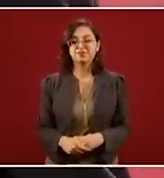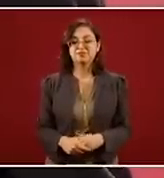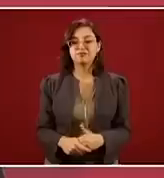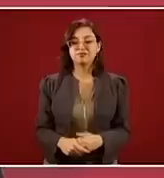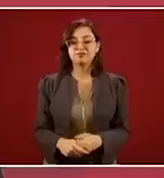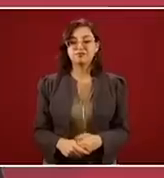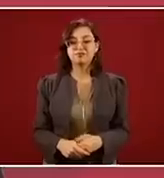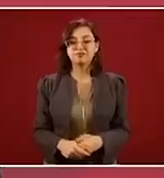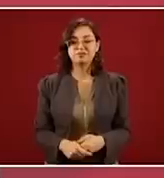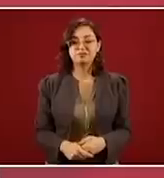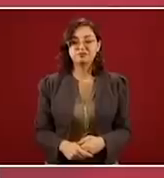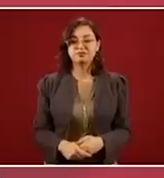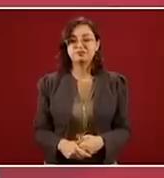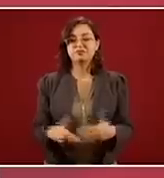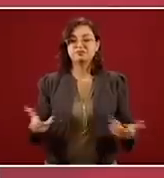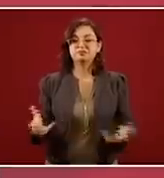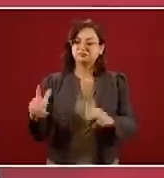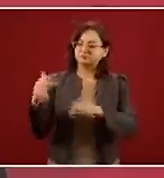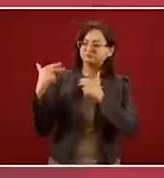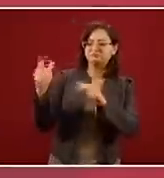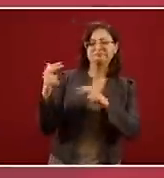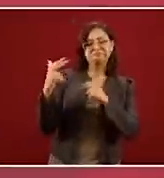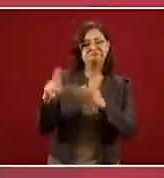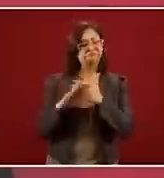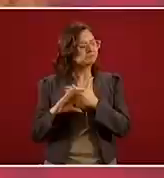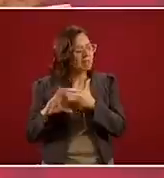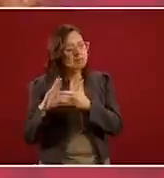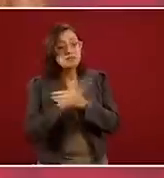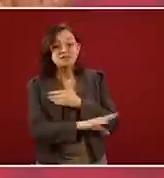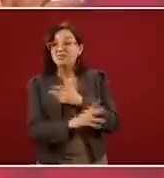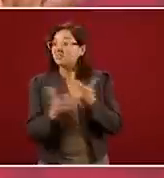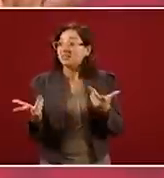eviten la huelga. Si no es posible,